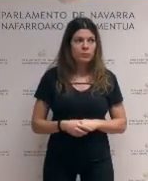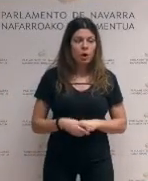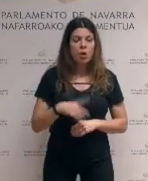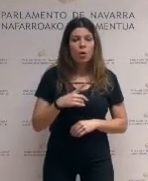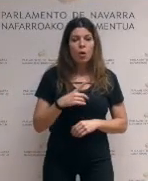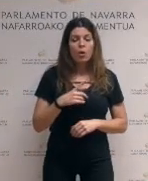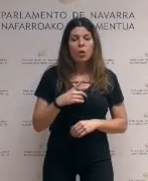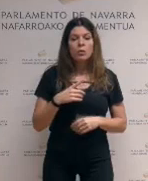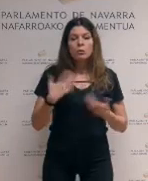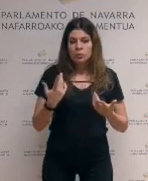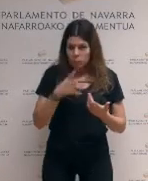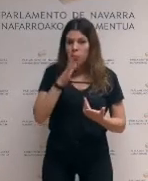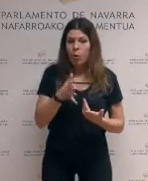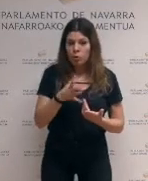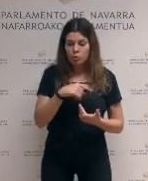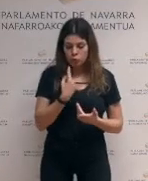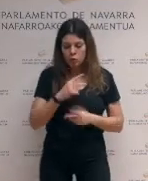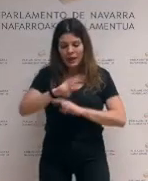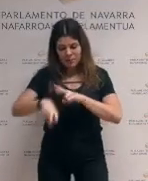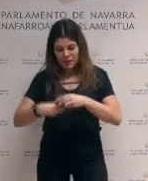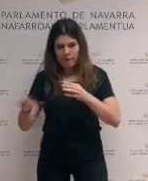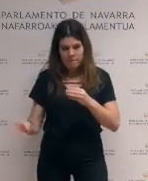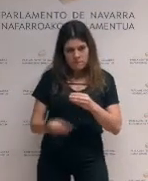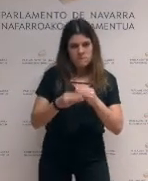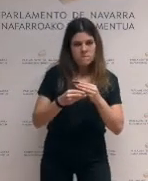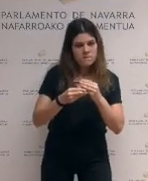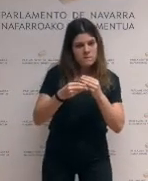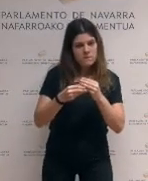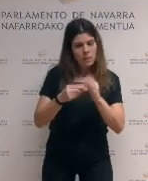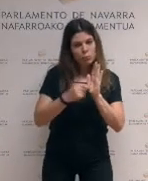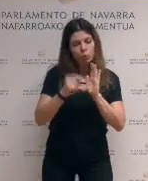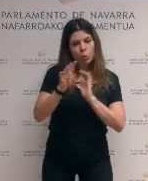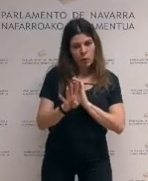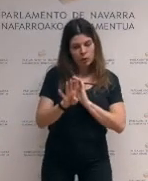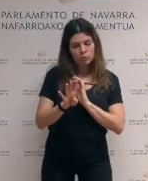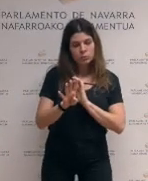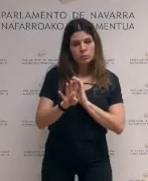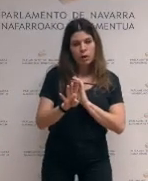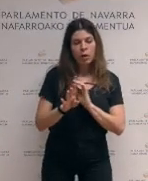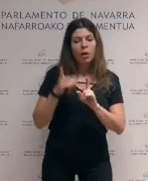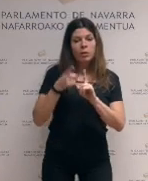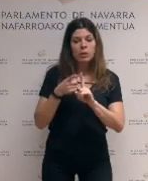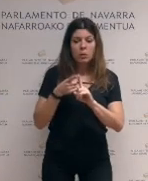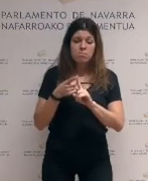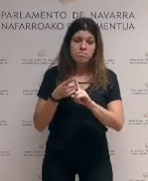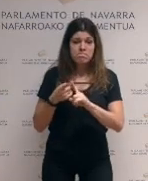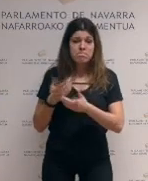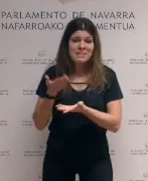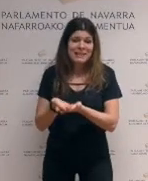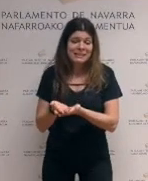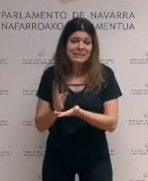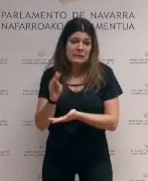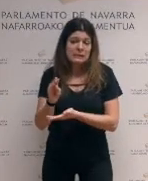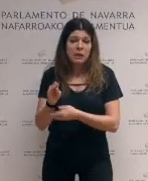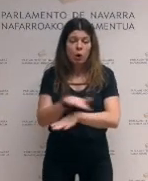añadido esta enmienda, este 4º punto de adición a la moción, para emplazar al Gobierno de Navarra a